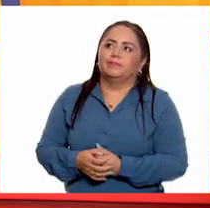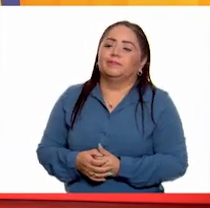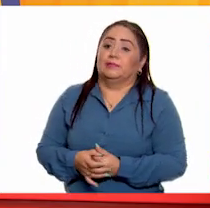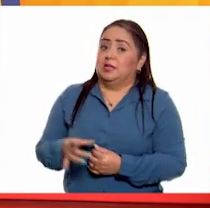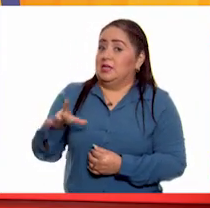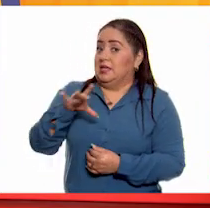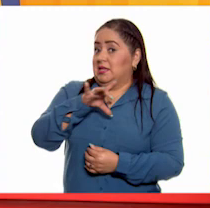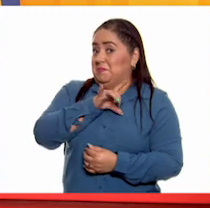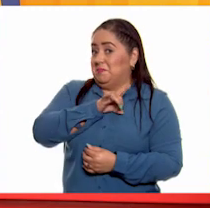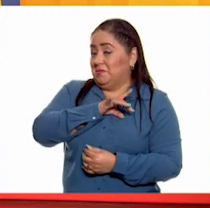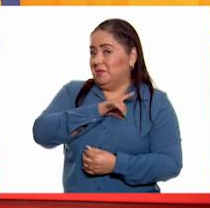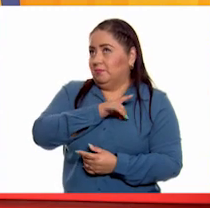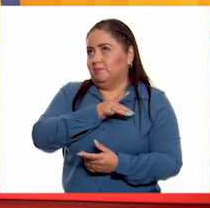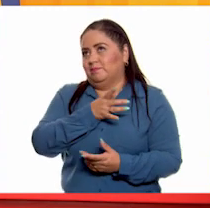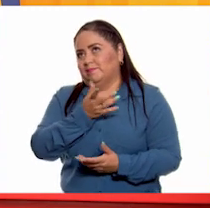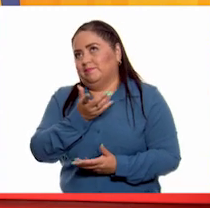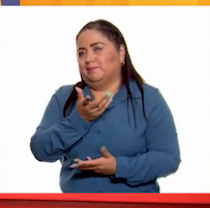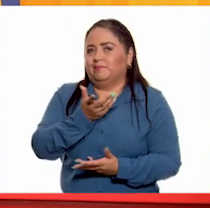El miedo, pues...